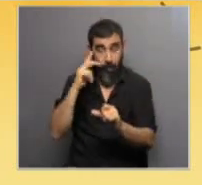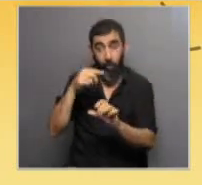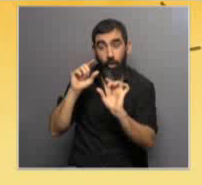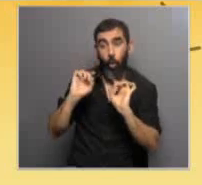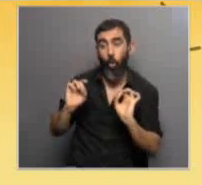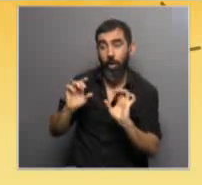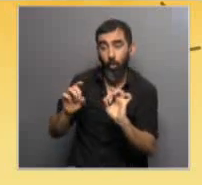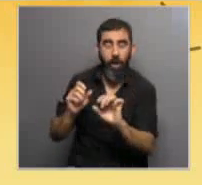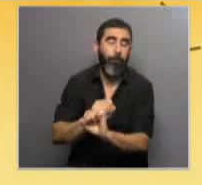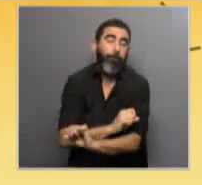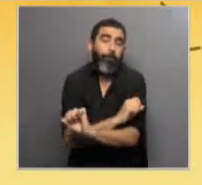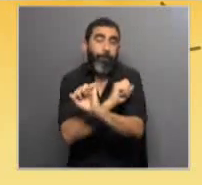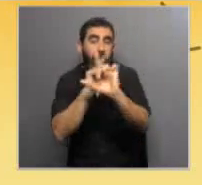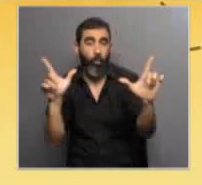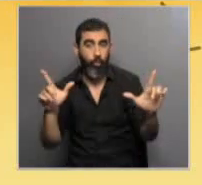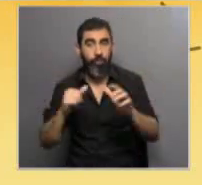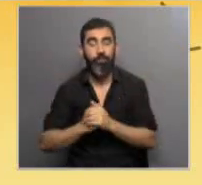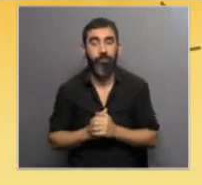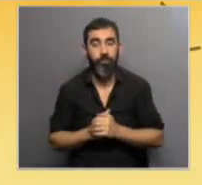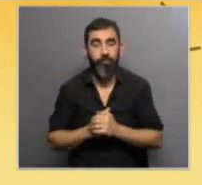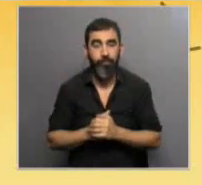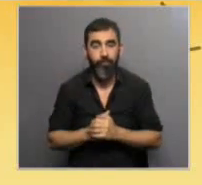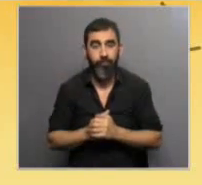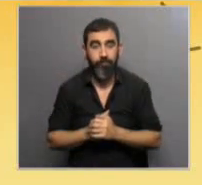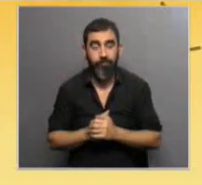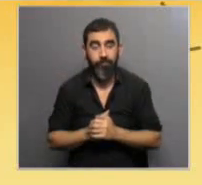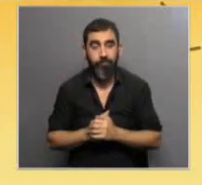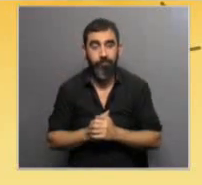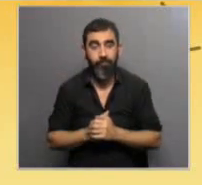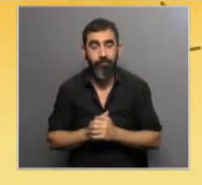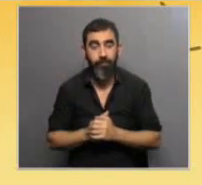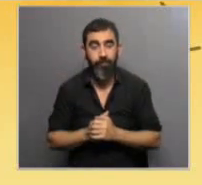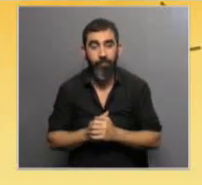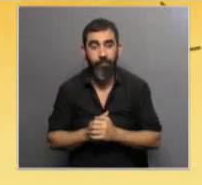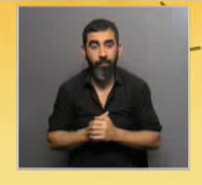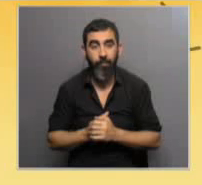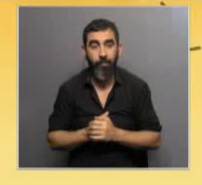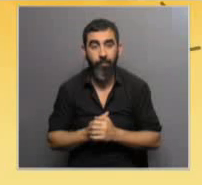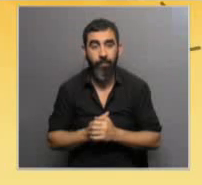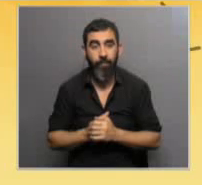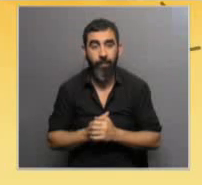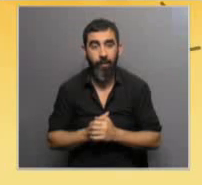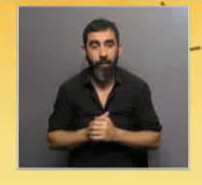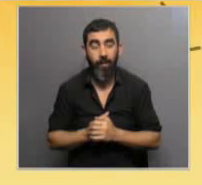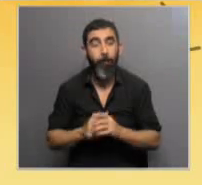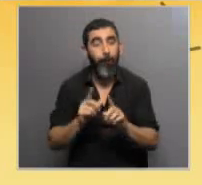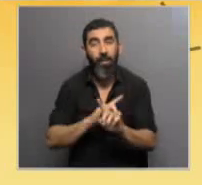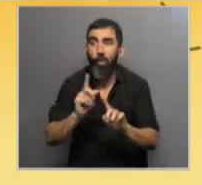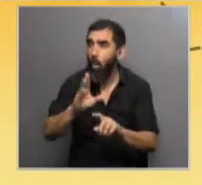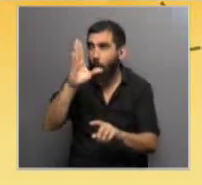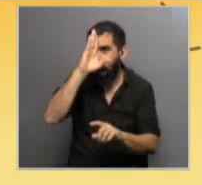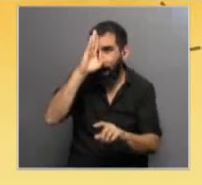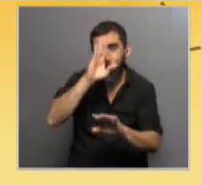naturales que agravan y lo peor es que no se aprende